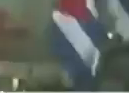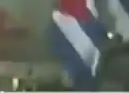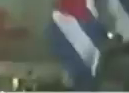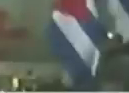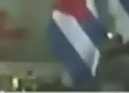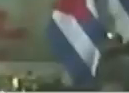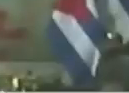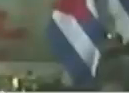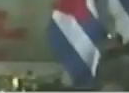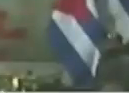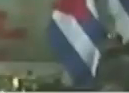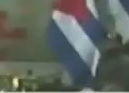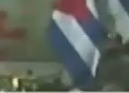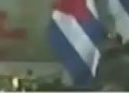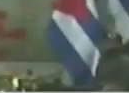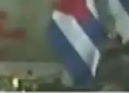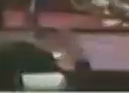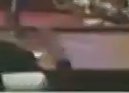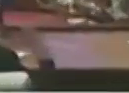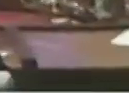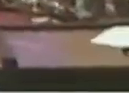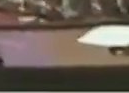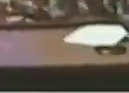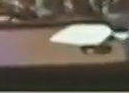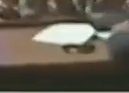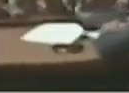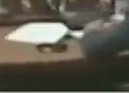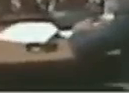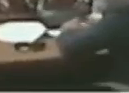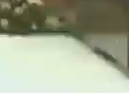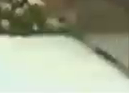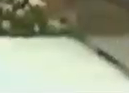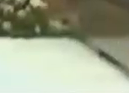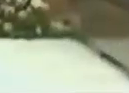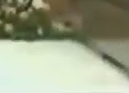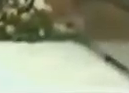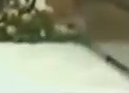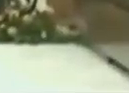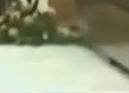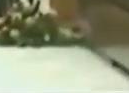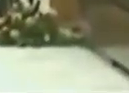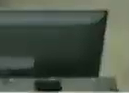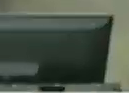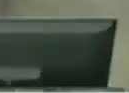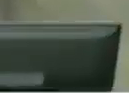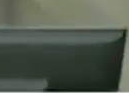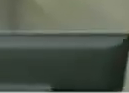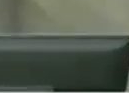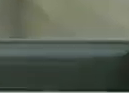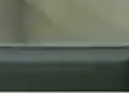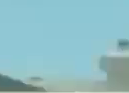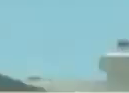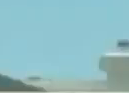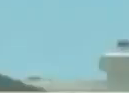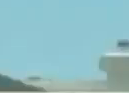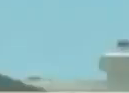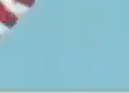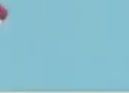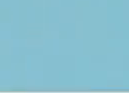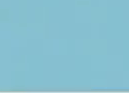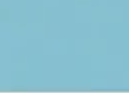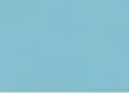El siglo de las luces trajo consigo un nuevo orden regional, y con ello se derrotaron los modelos dominantes y depredadores del occidente